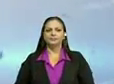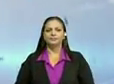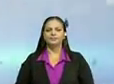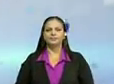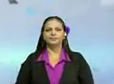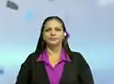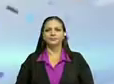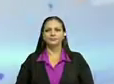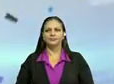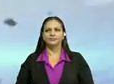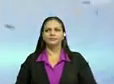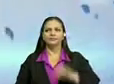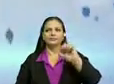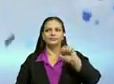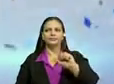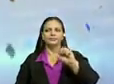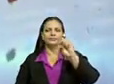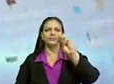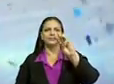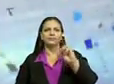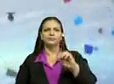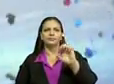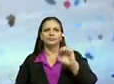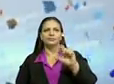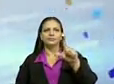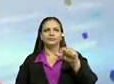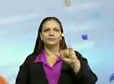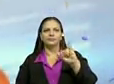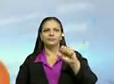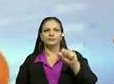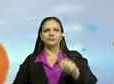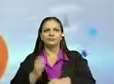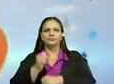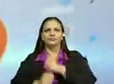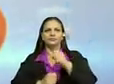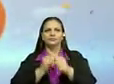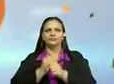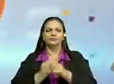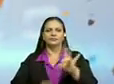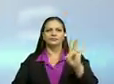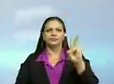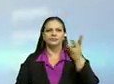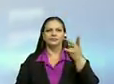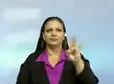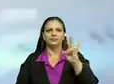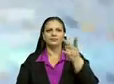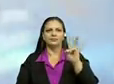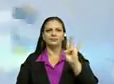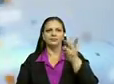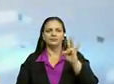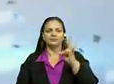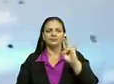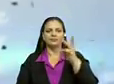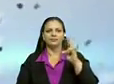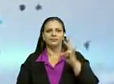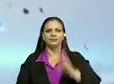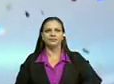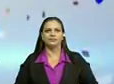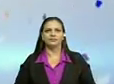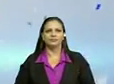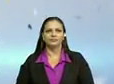Amelia Reyes, 17 años, pasan por mi vida y están tu delirio. 17 años, ¿quién